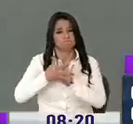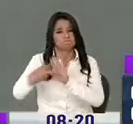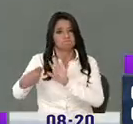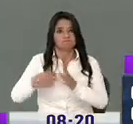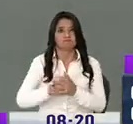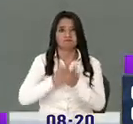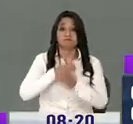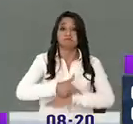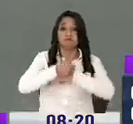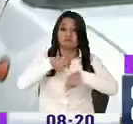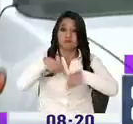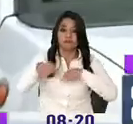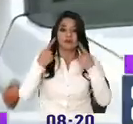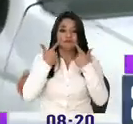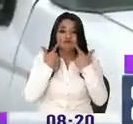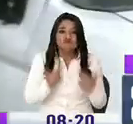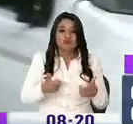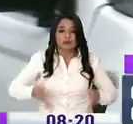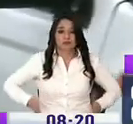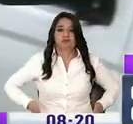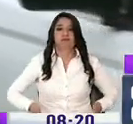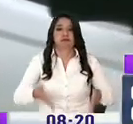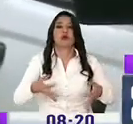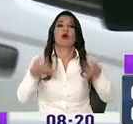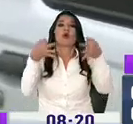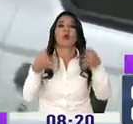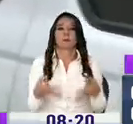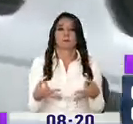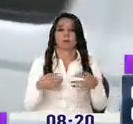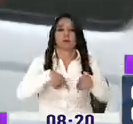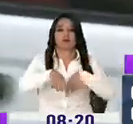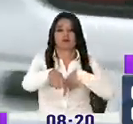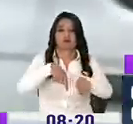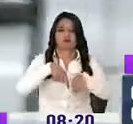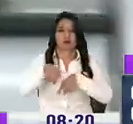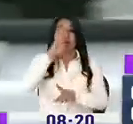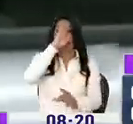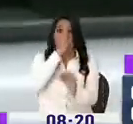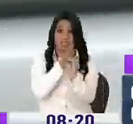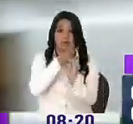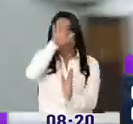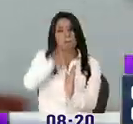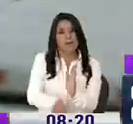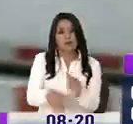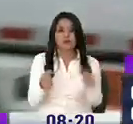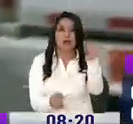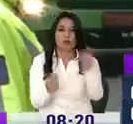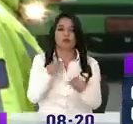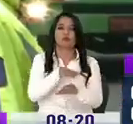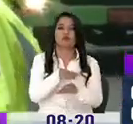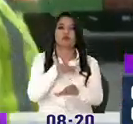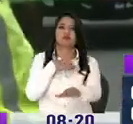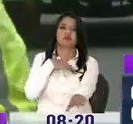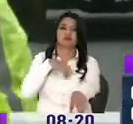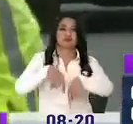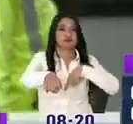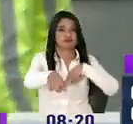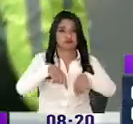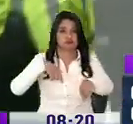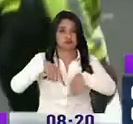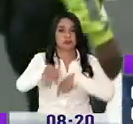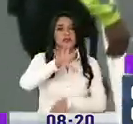tránsito custodiarán la ruta para que se cumpla la nueva disposición, que busca disminuir la carga vehicular en el sector por donde pasan cerca